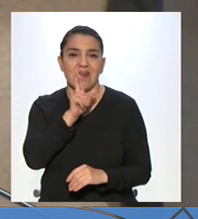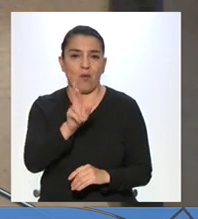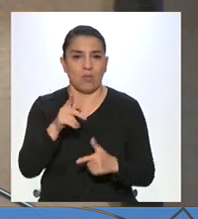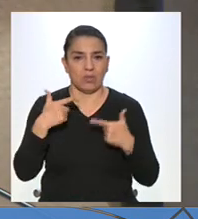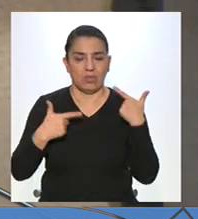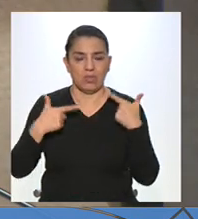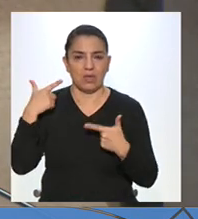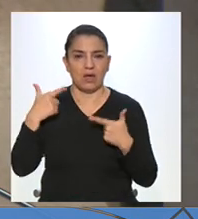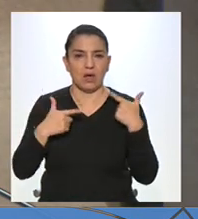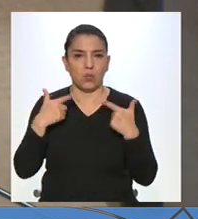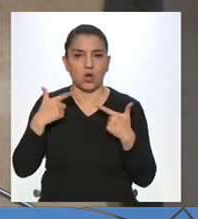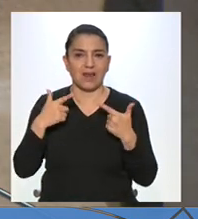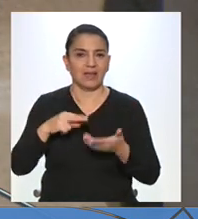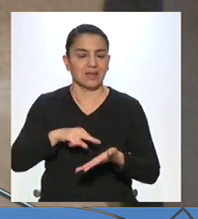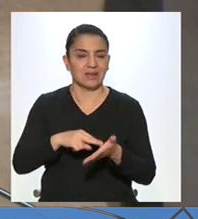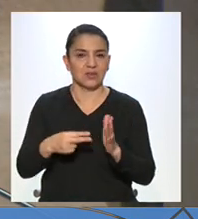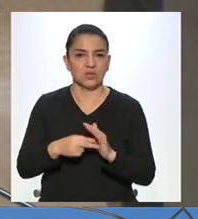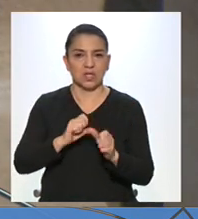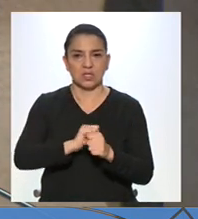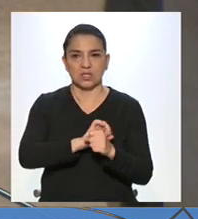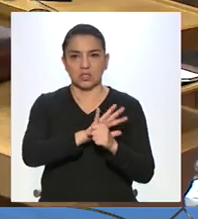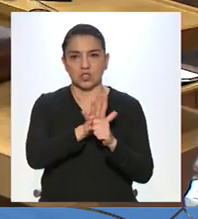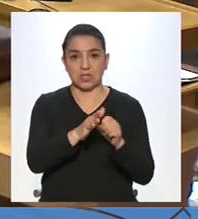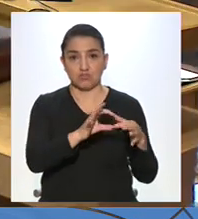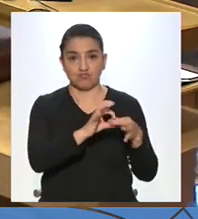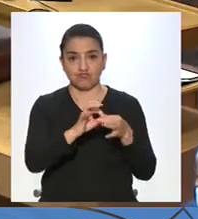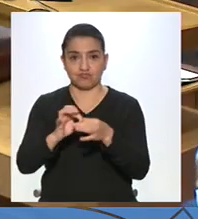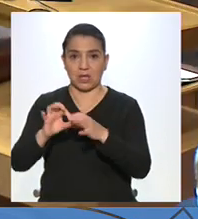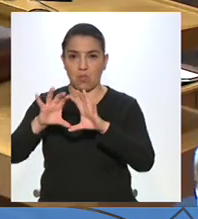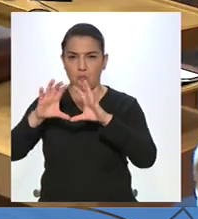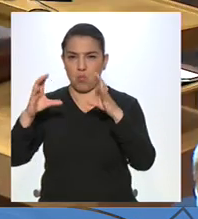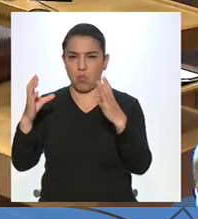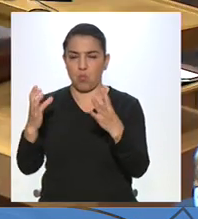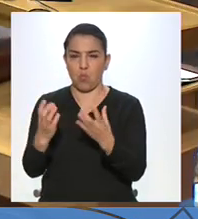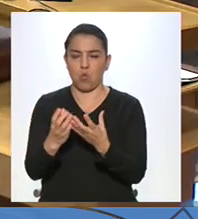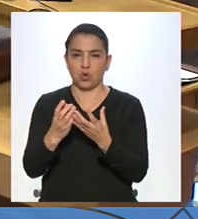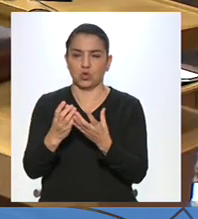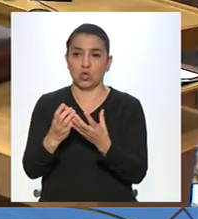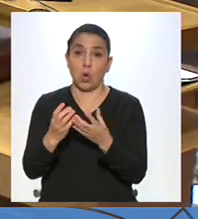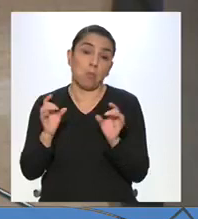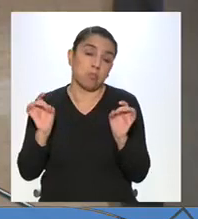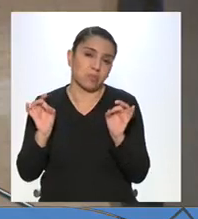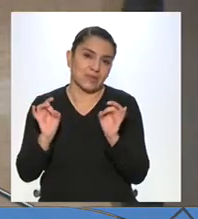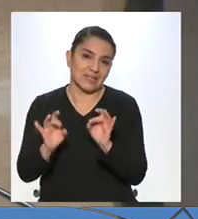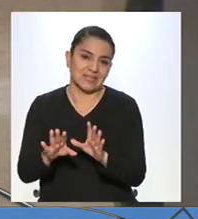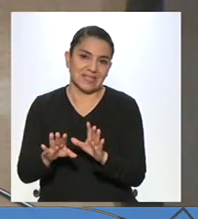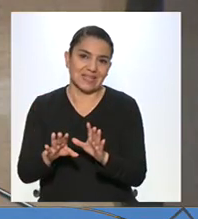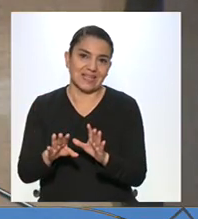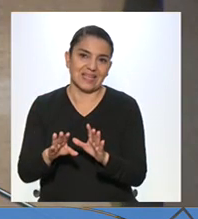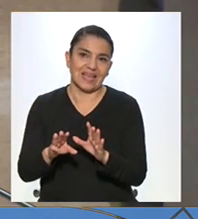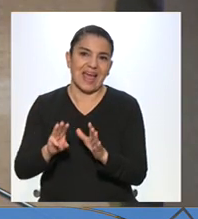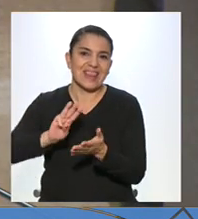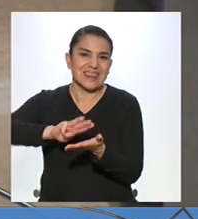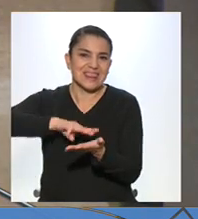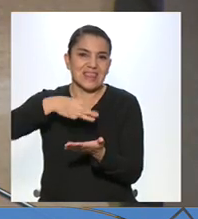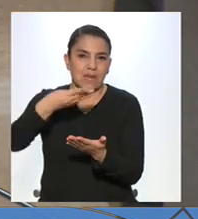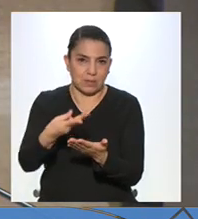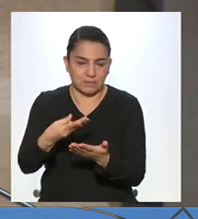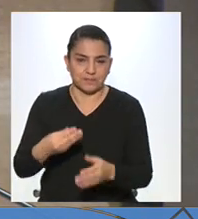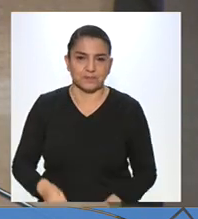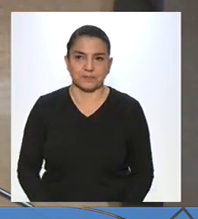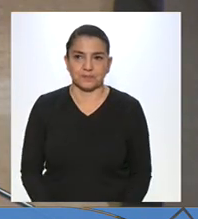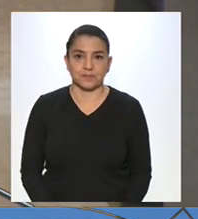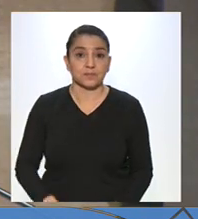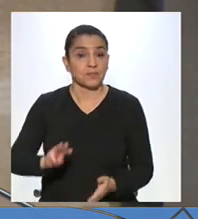política, la crisis del COVID-19 en el mundo habría sido tres veces superior. Esas tres